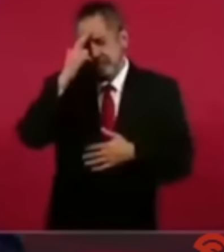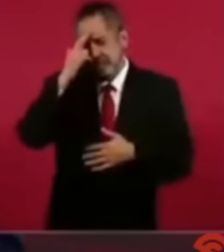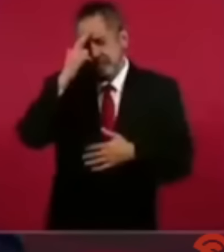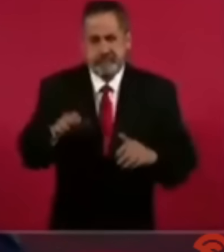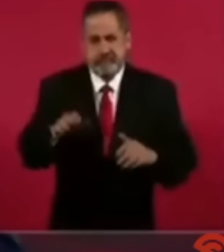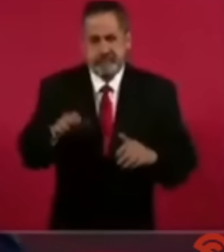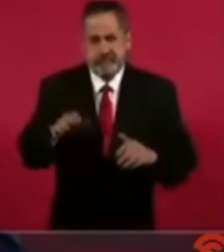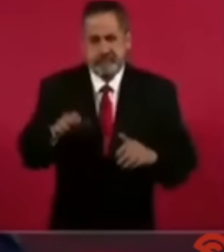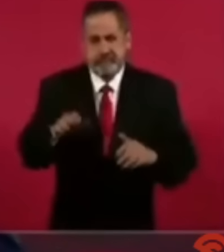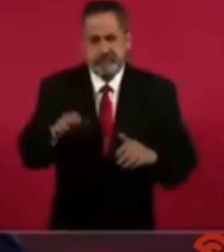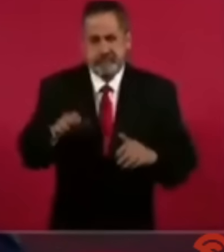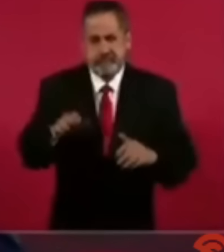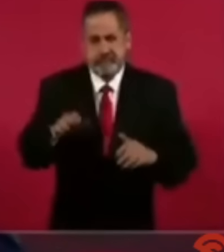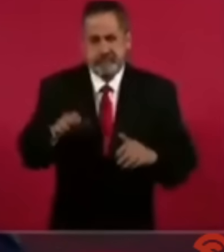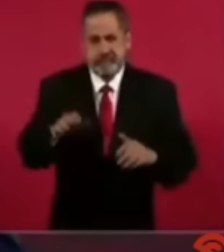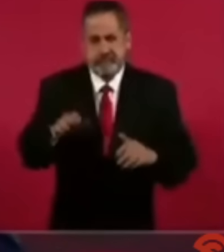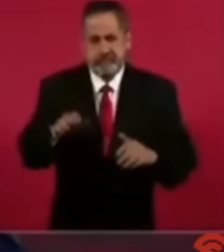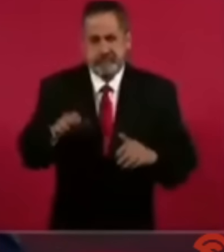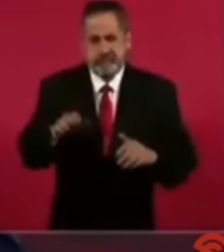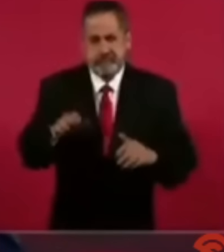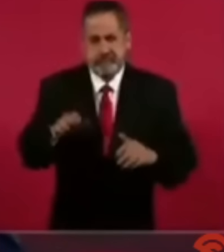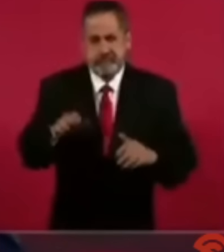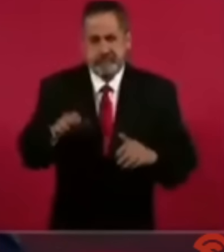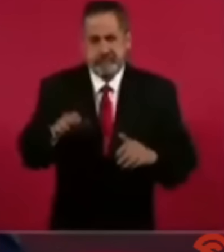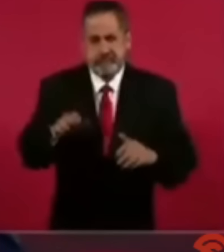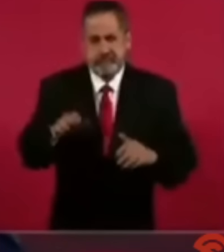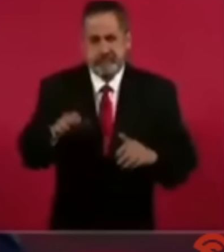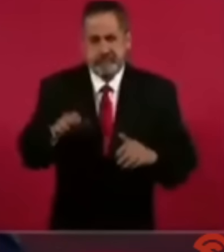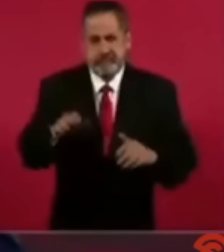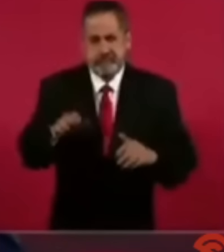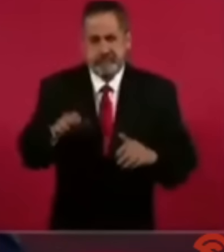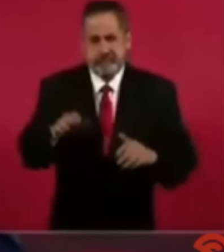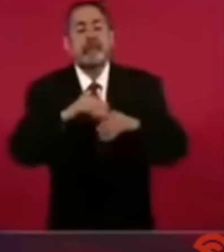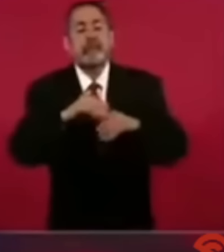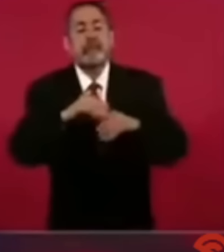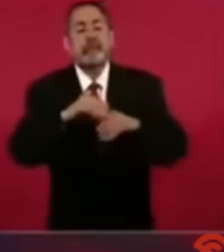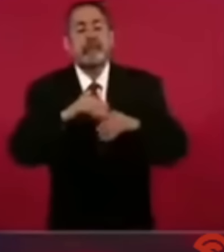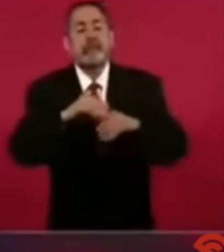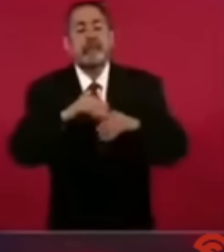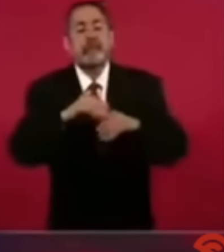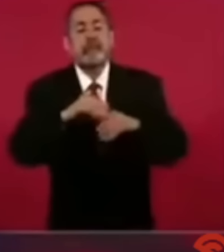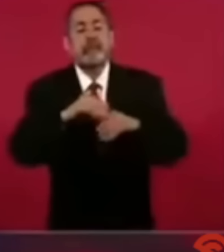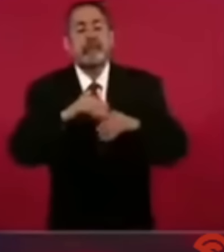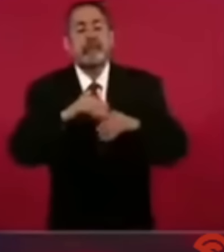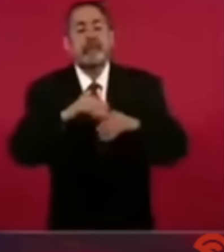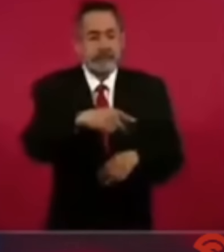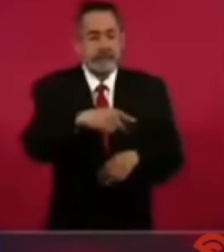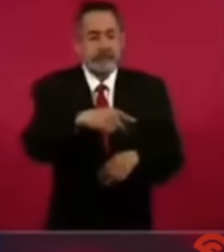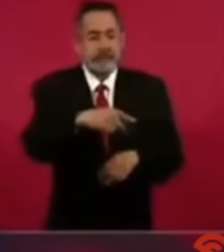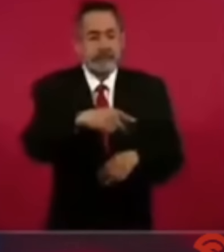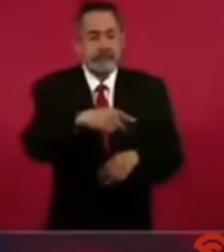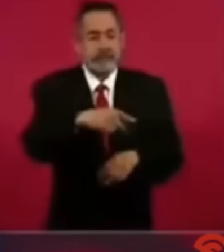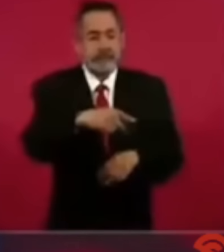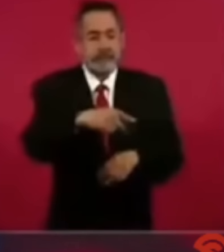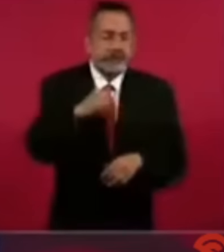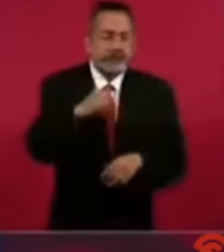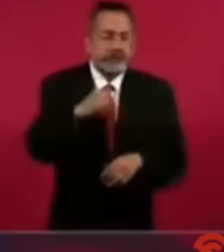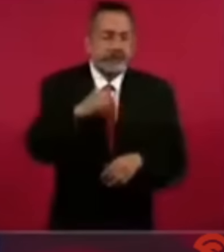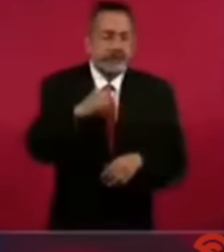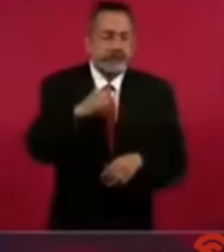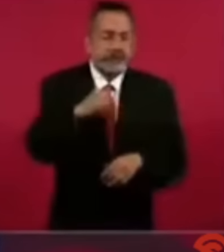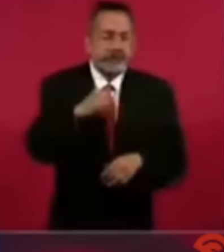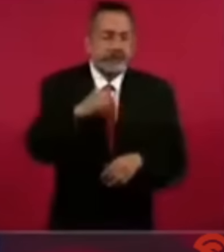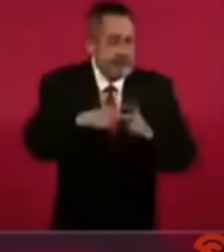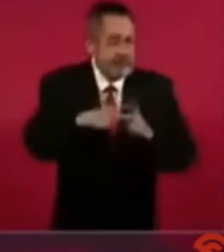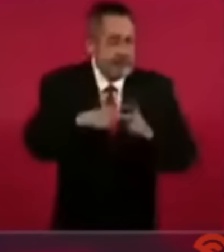porque eso lo pusieron ahora sí que de moda cuando iniciaba la política